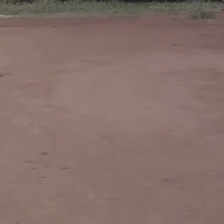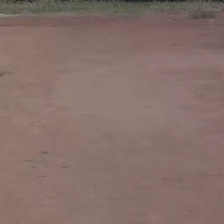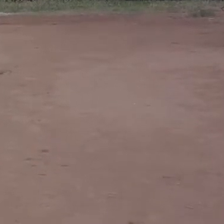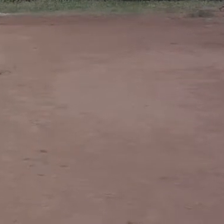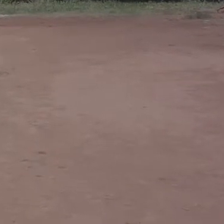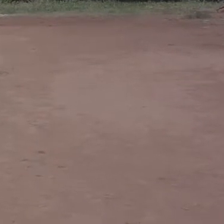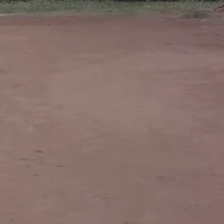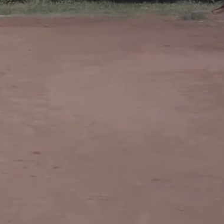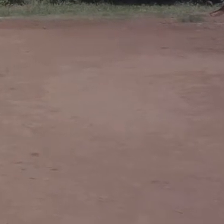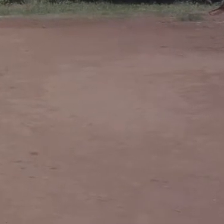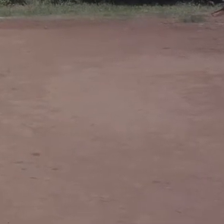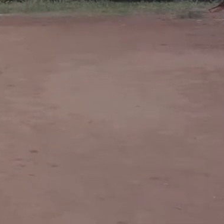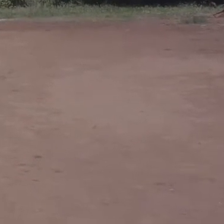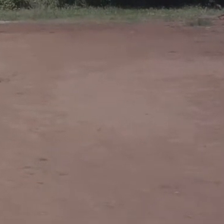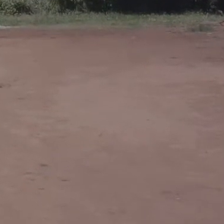En Raúll.